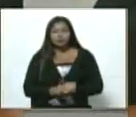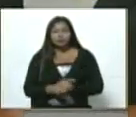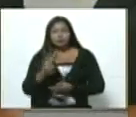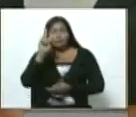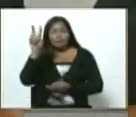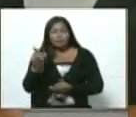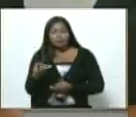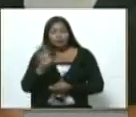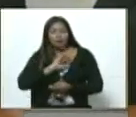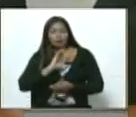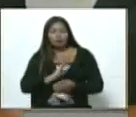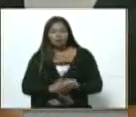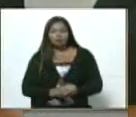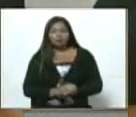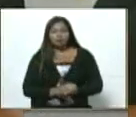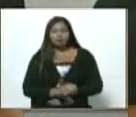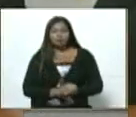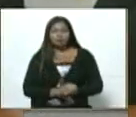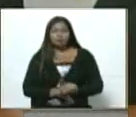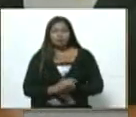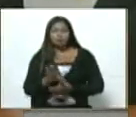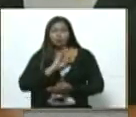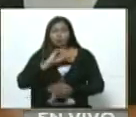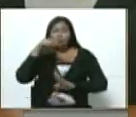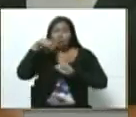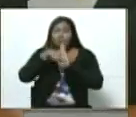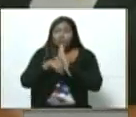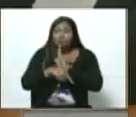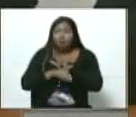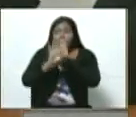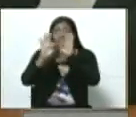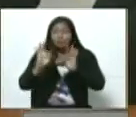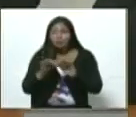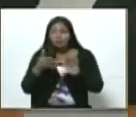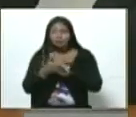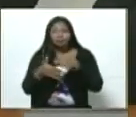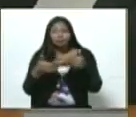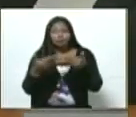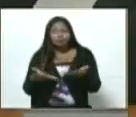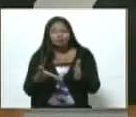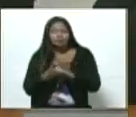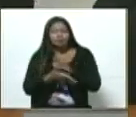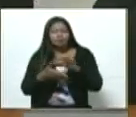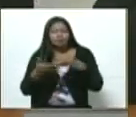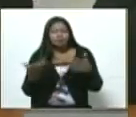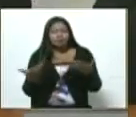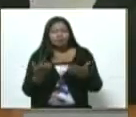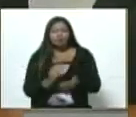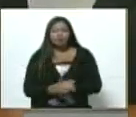venezolana, tan profunda como es, donde se da una